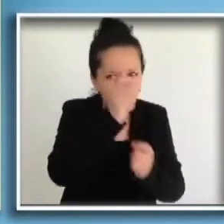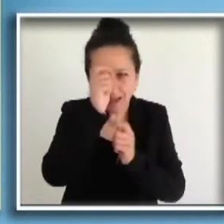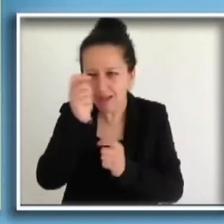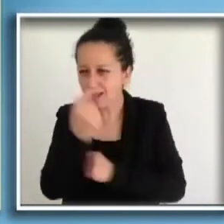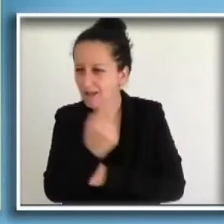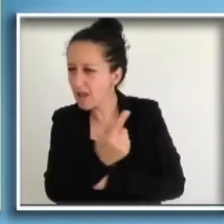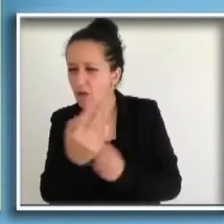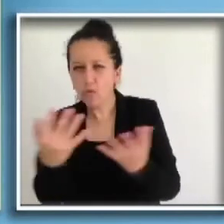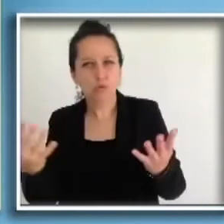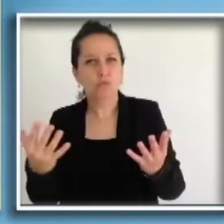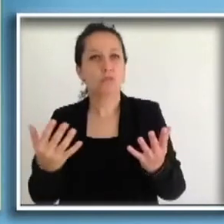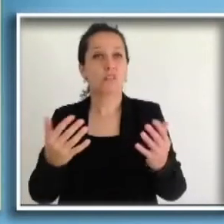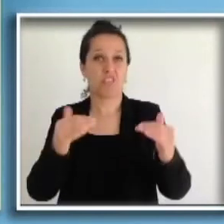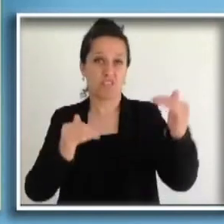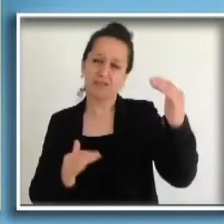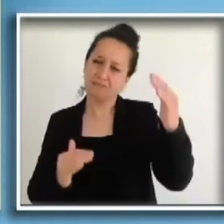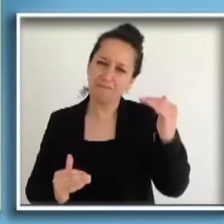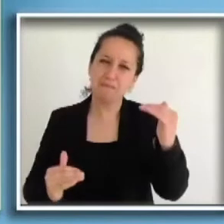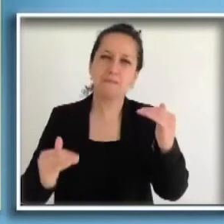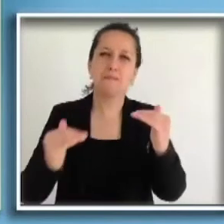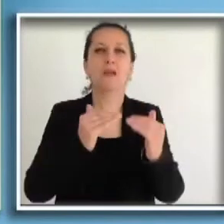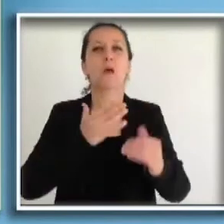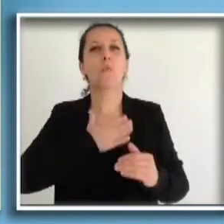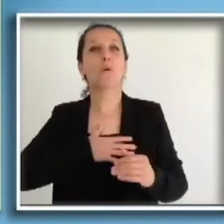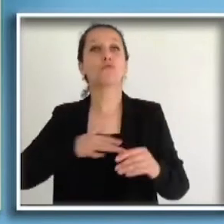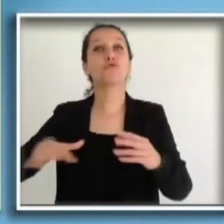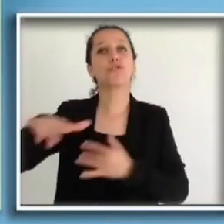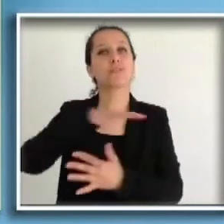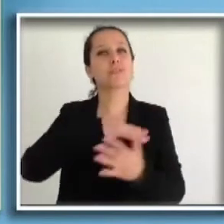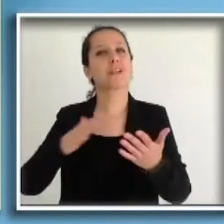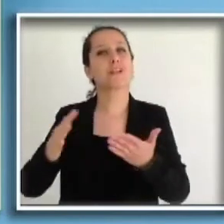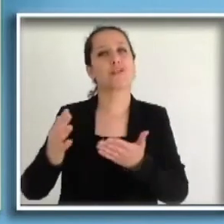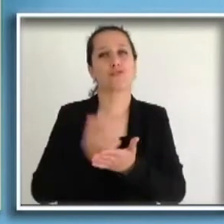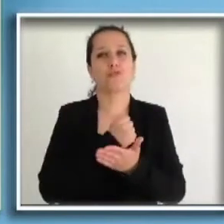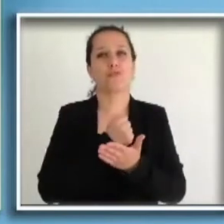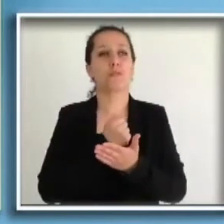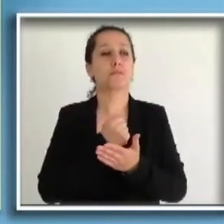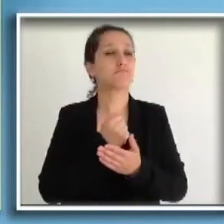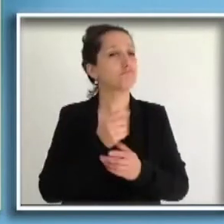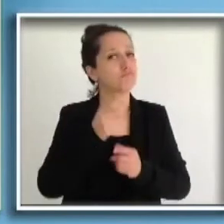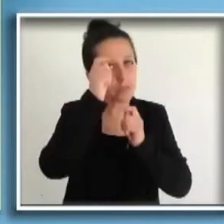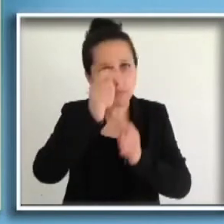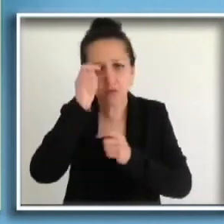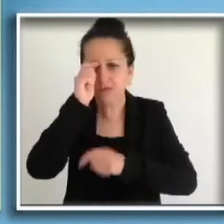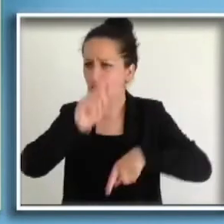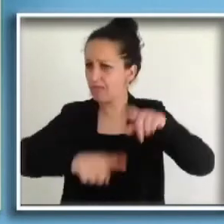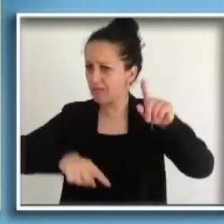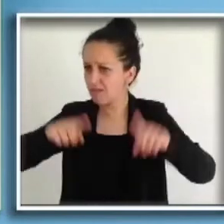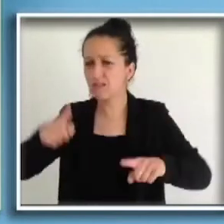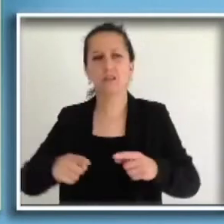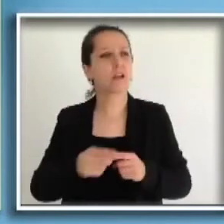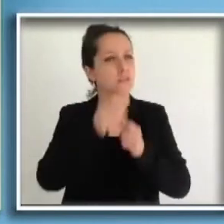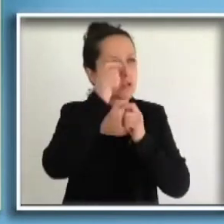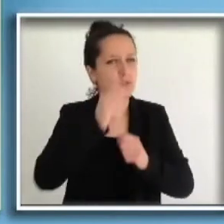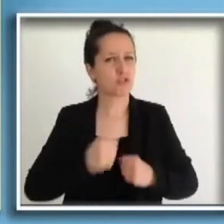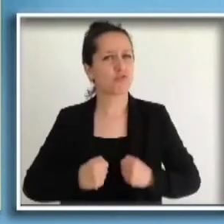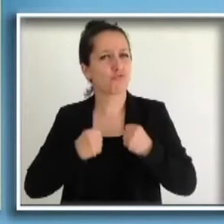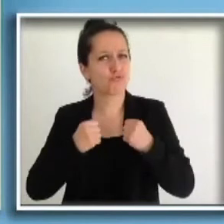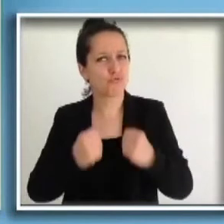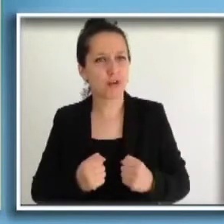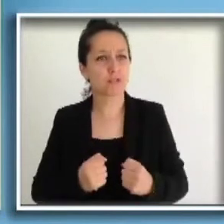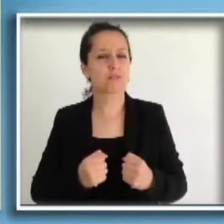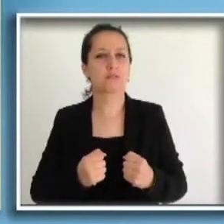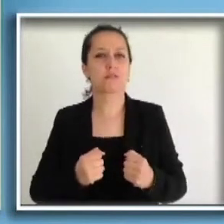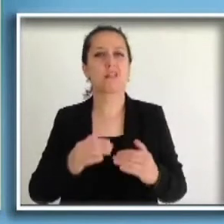la inequidad Y lograr la sociedad que queremos una que valora la diversidad el respeto y el esfuerzo con una cancha más pareja